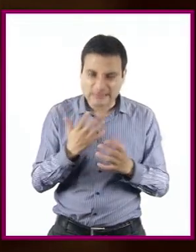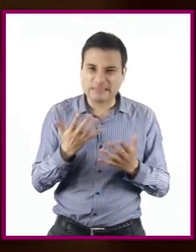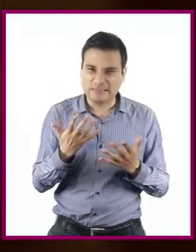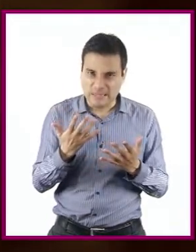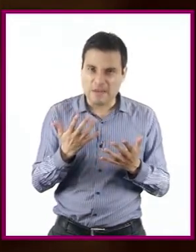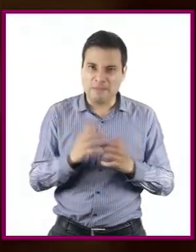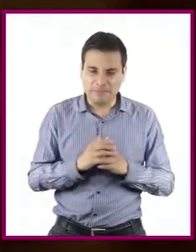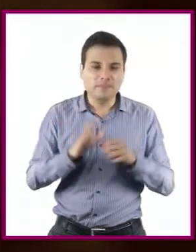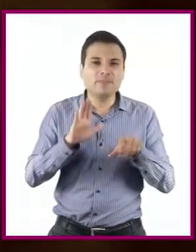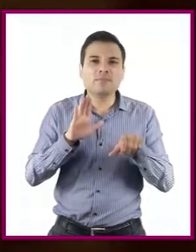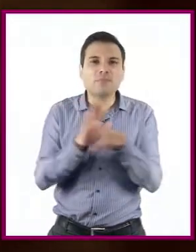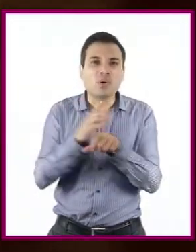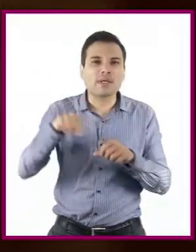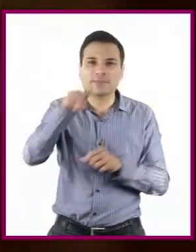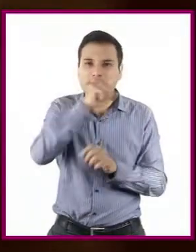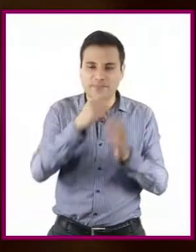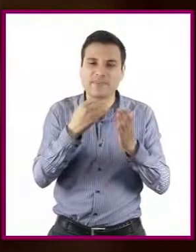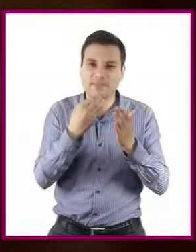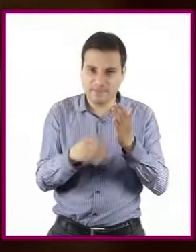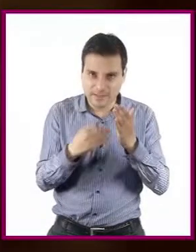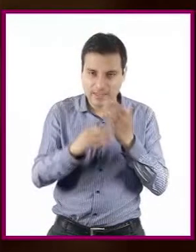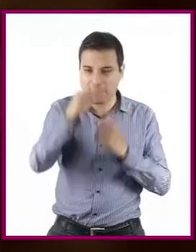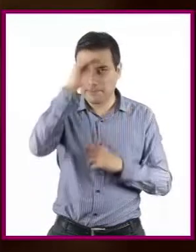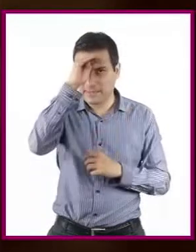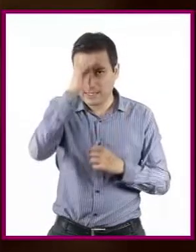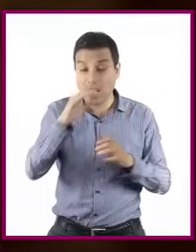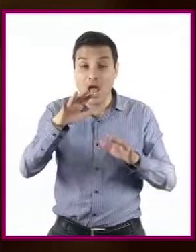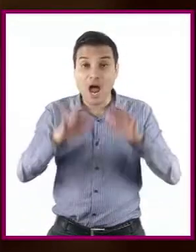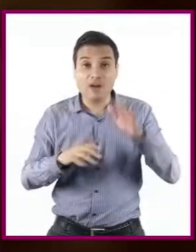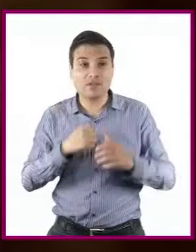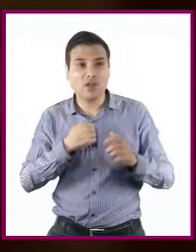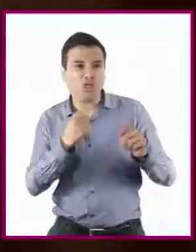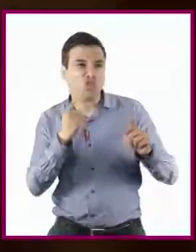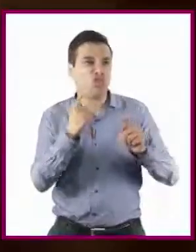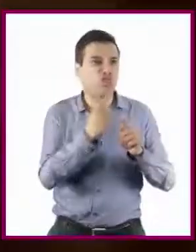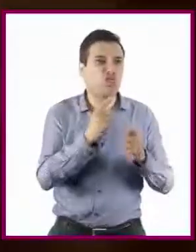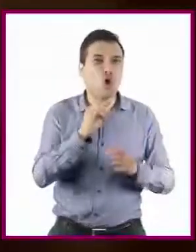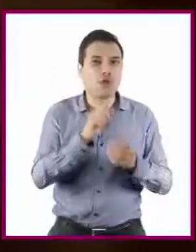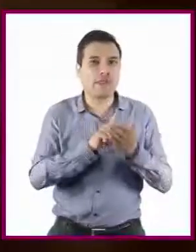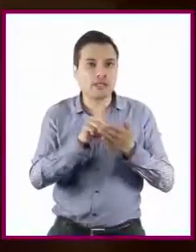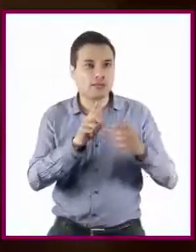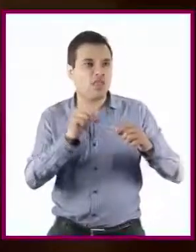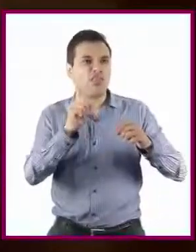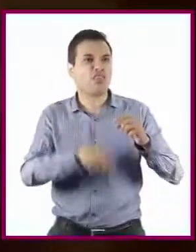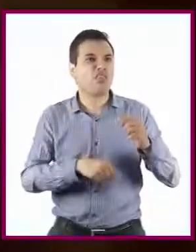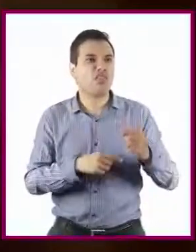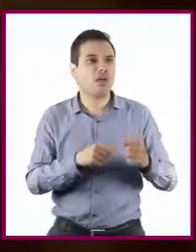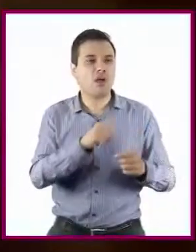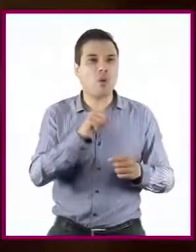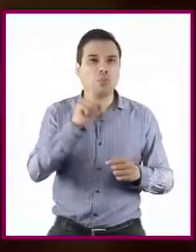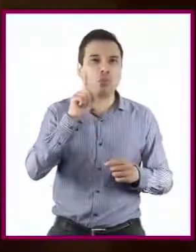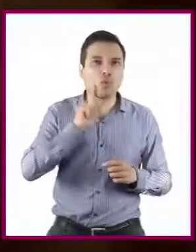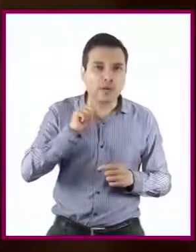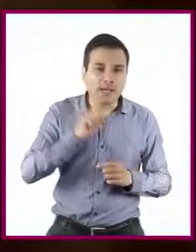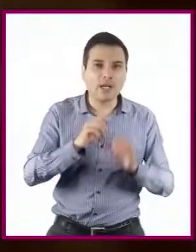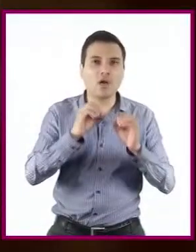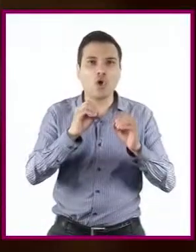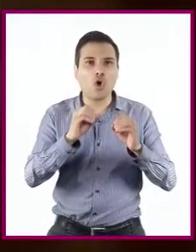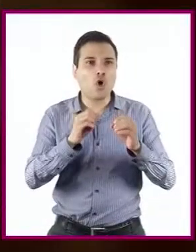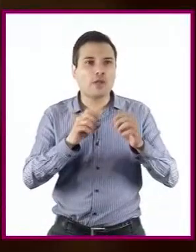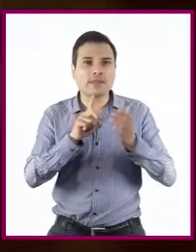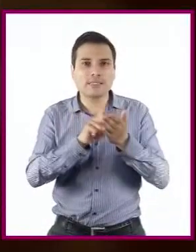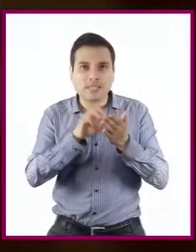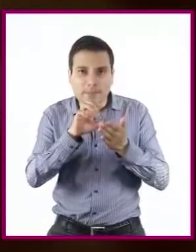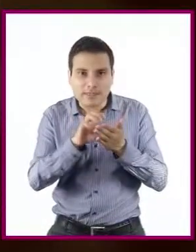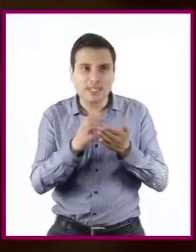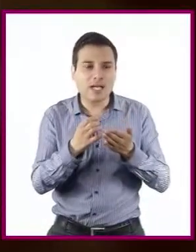no reflexionando cuando se insulta, denigra o se niegan derechos a las personas por su sexo, su género, su condición de salud,